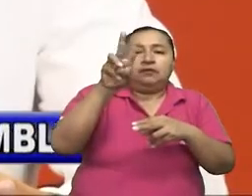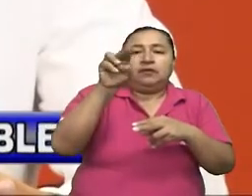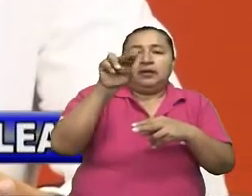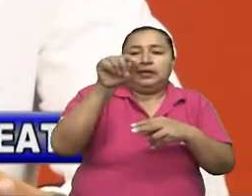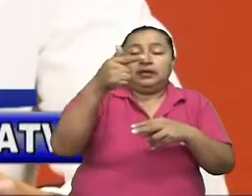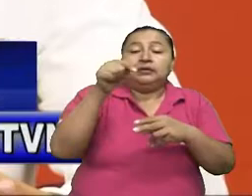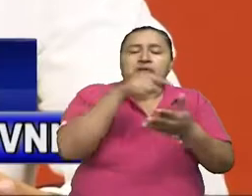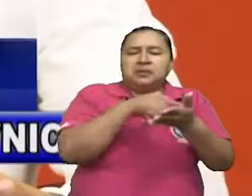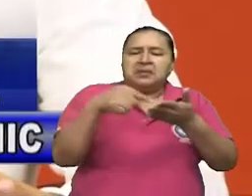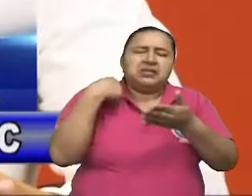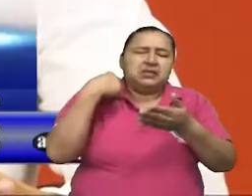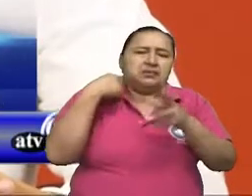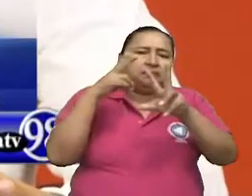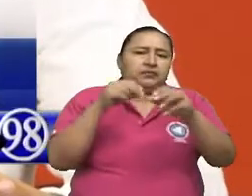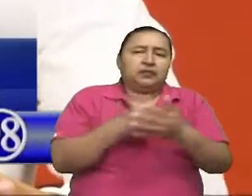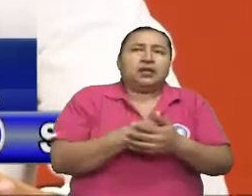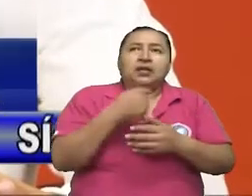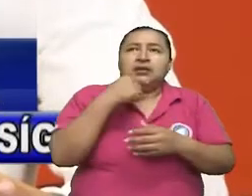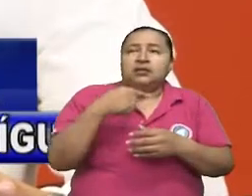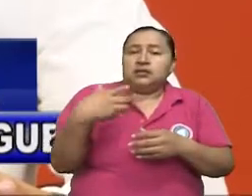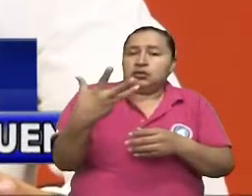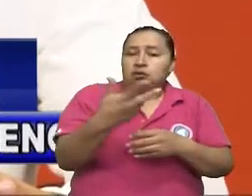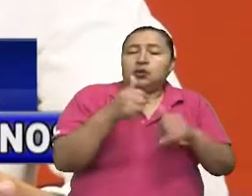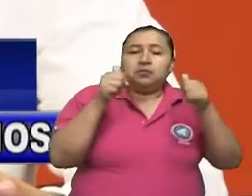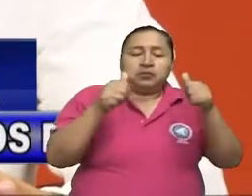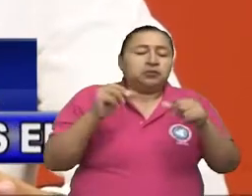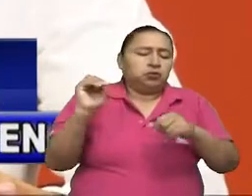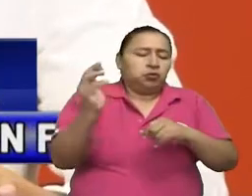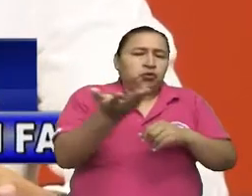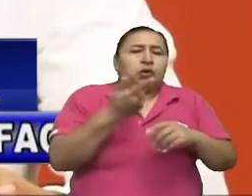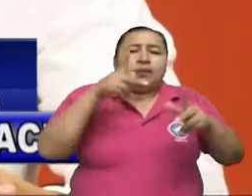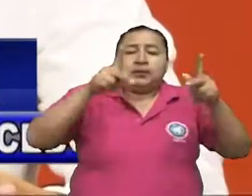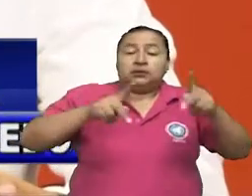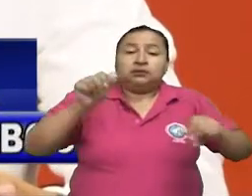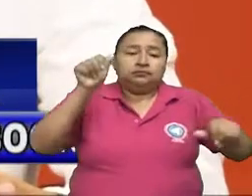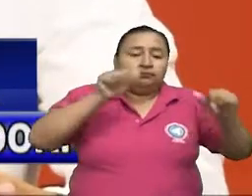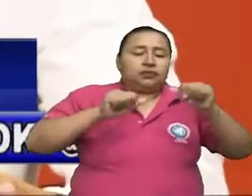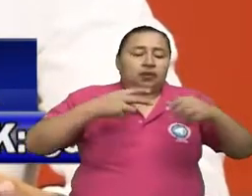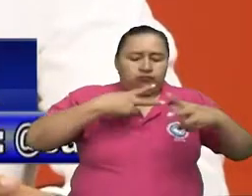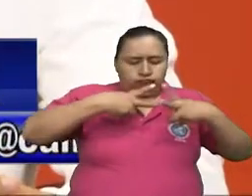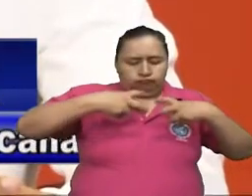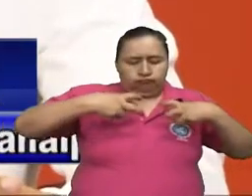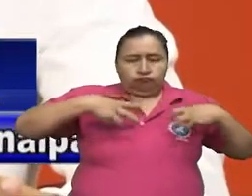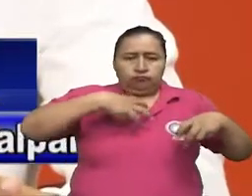inédito, todos los protagonistas evaluando, autoevaluándose,